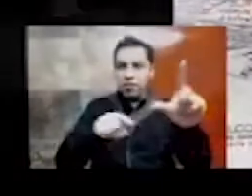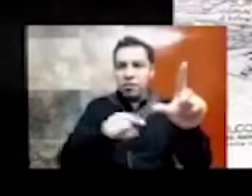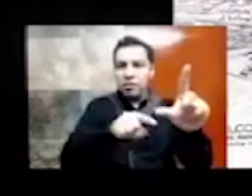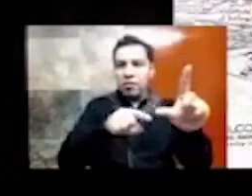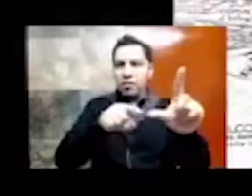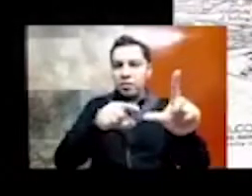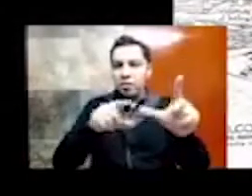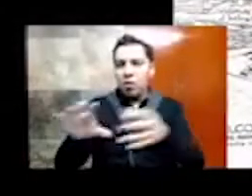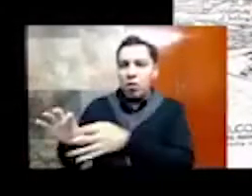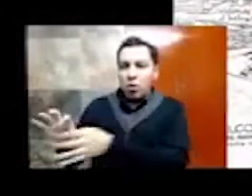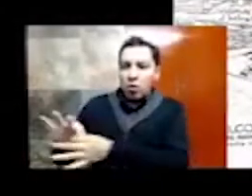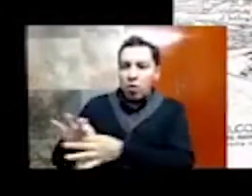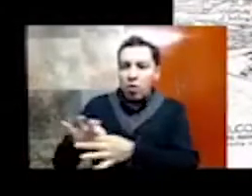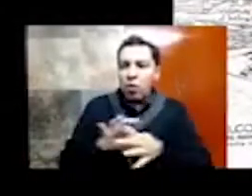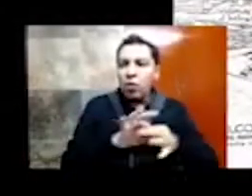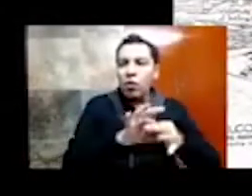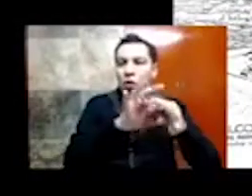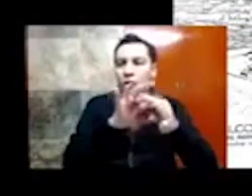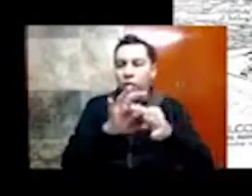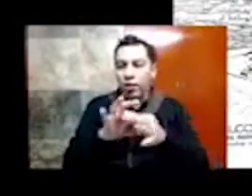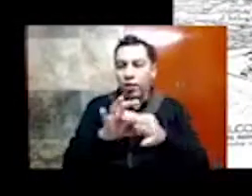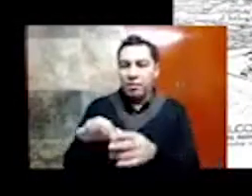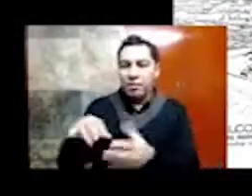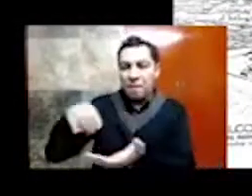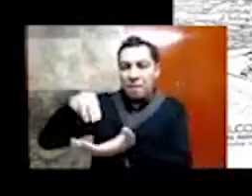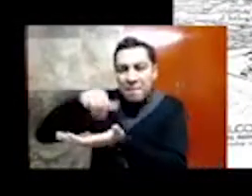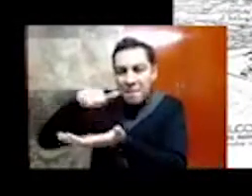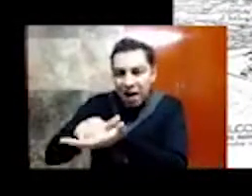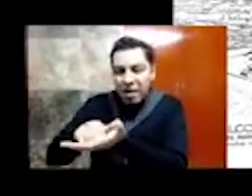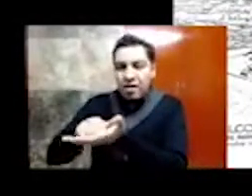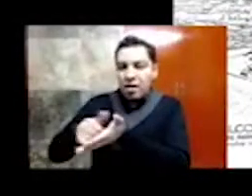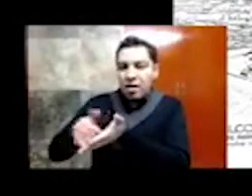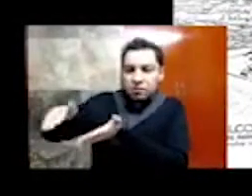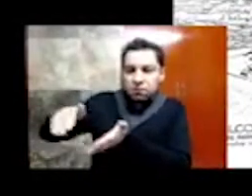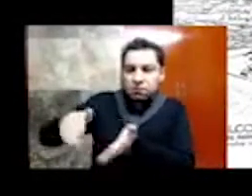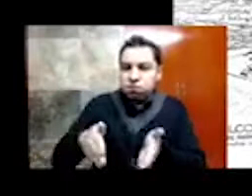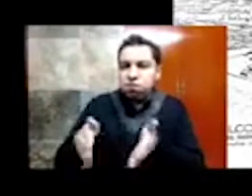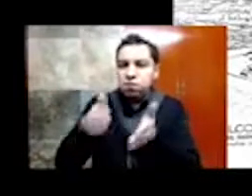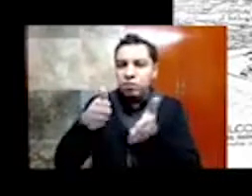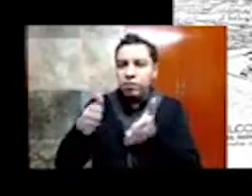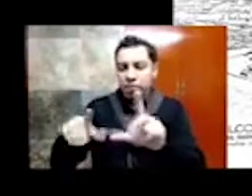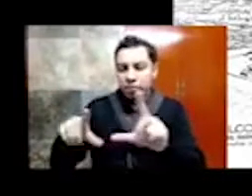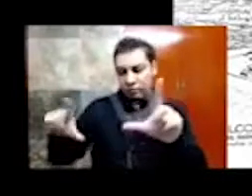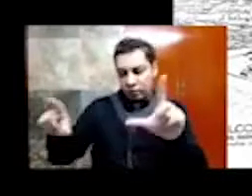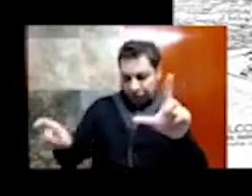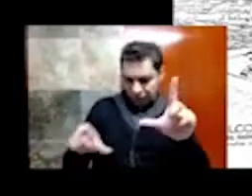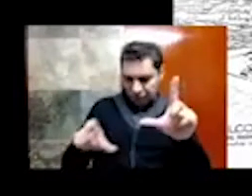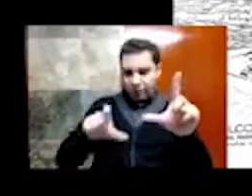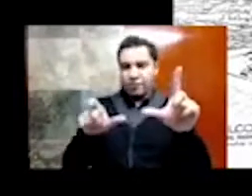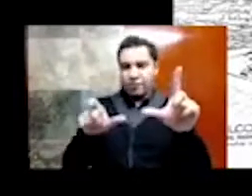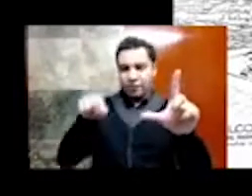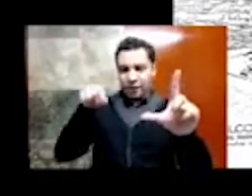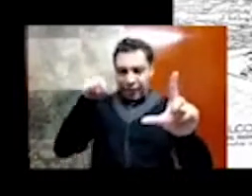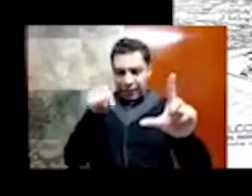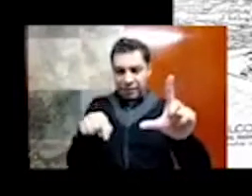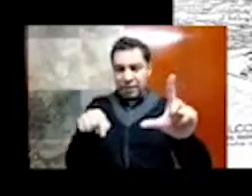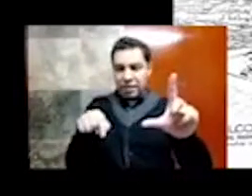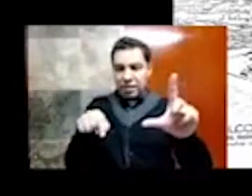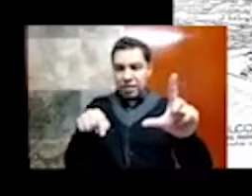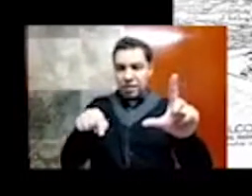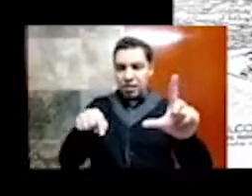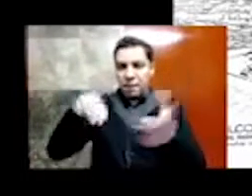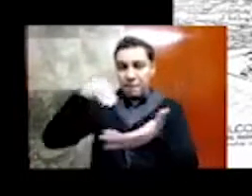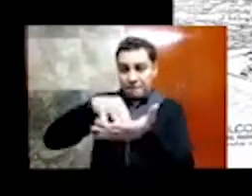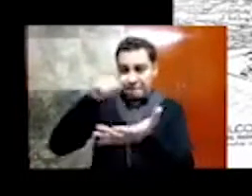Cacaxtla, mismo Cholula, que ayer se vio, ¿no? Xochicalco, Teotenango, Cantona